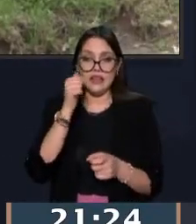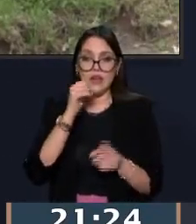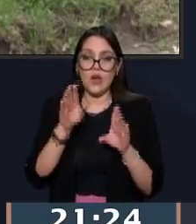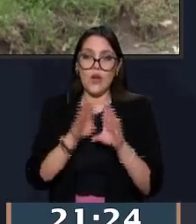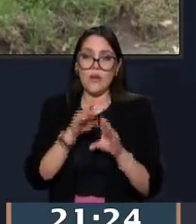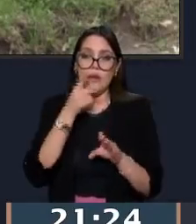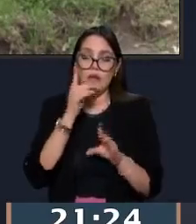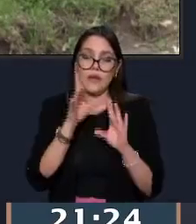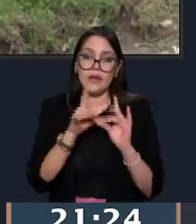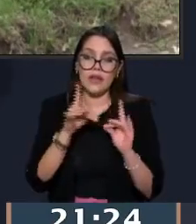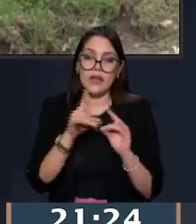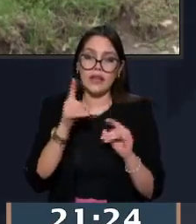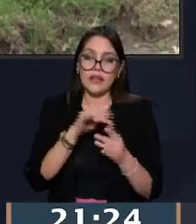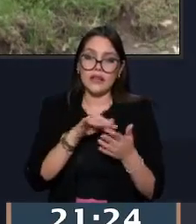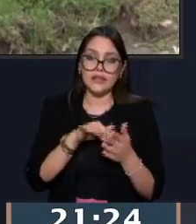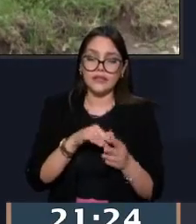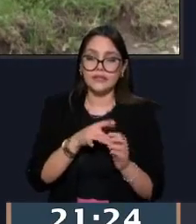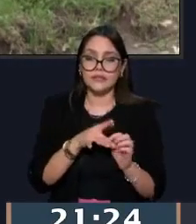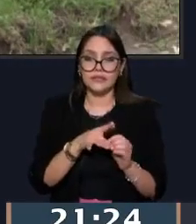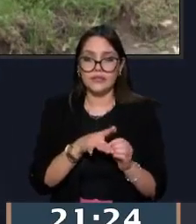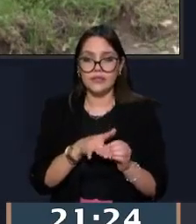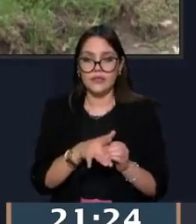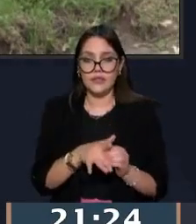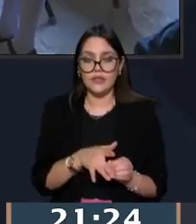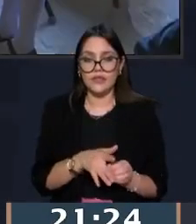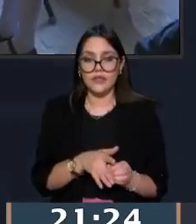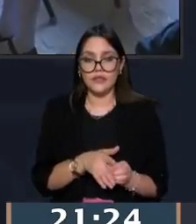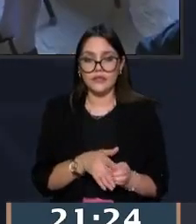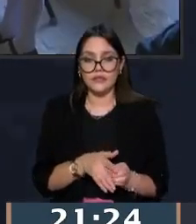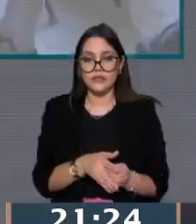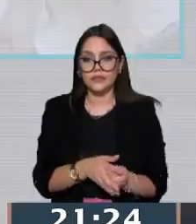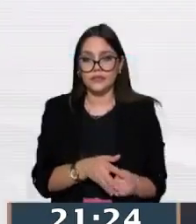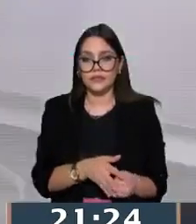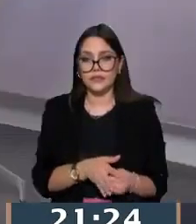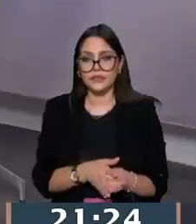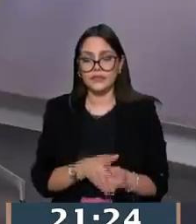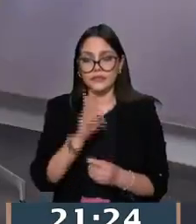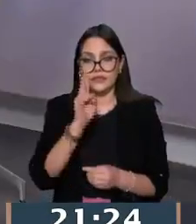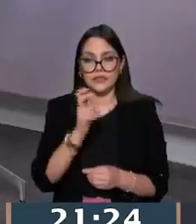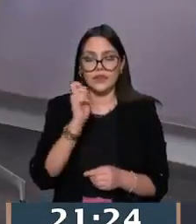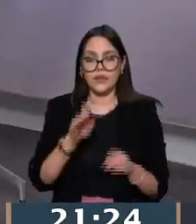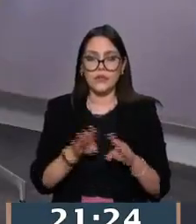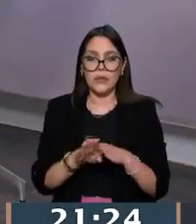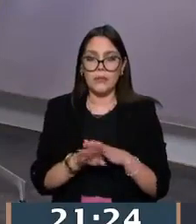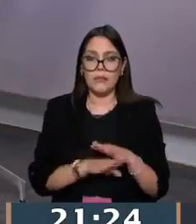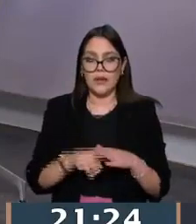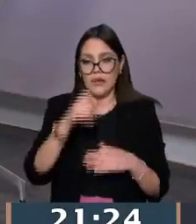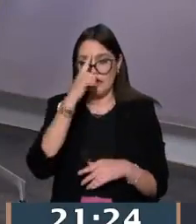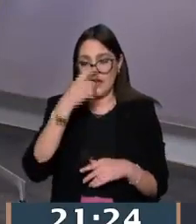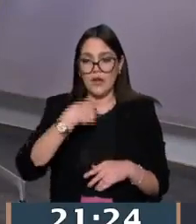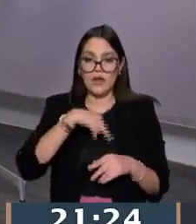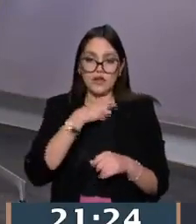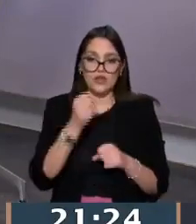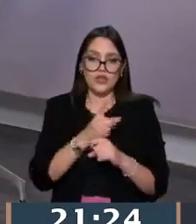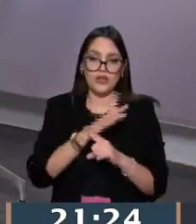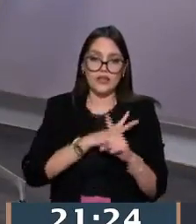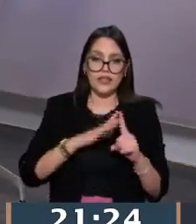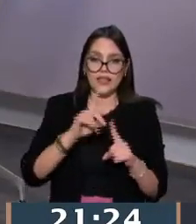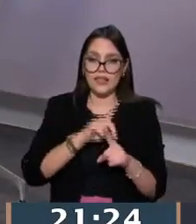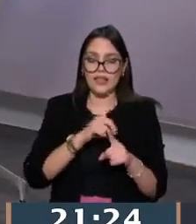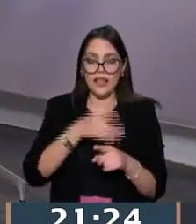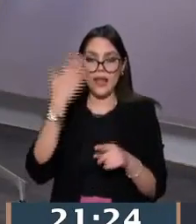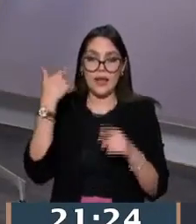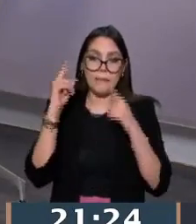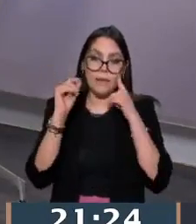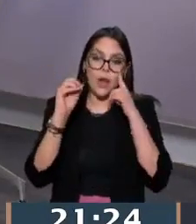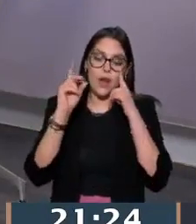bibliografía, de literatura, de superación personal, que ha sido lo básico en nuestra sociedad los últimos 20, 30